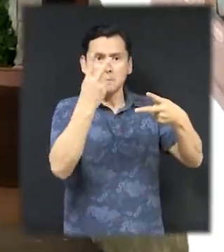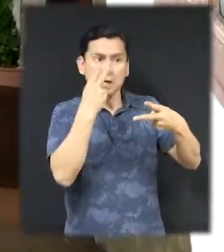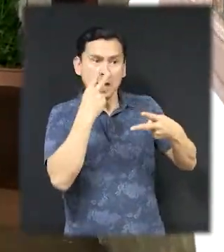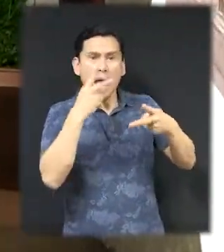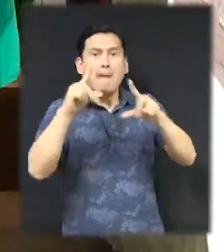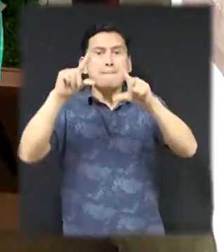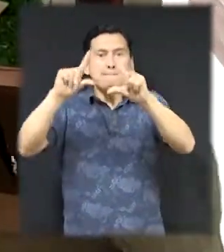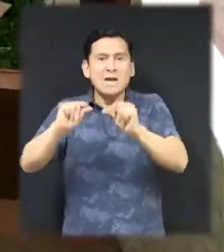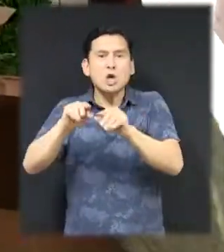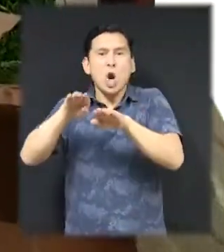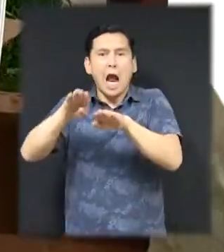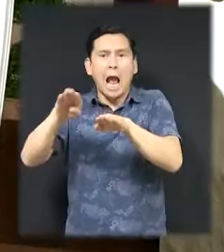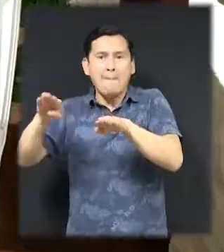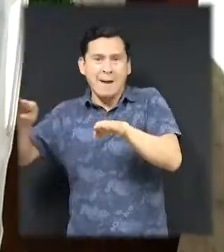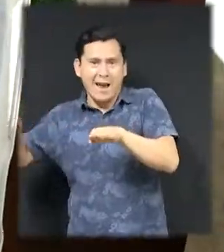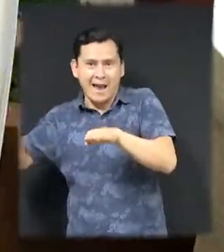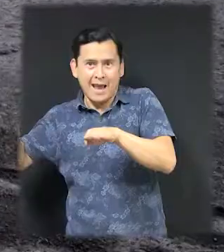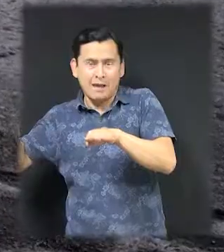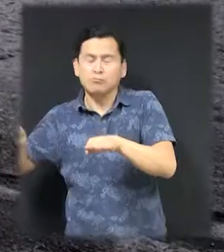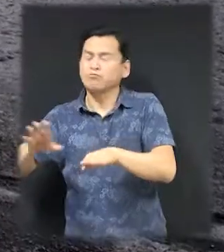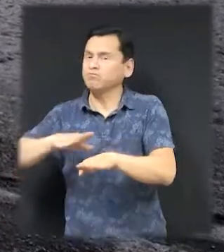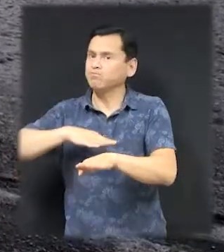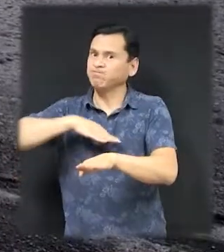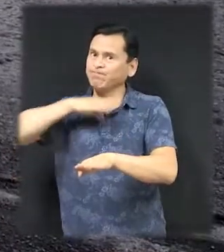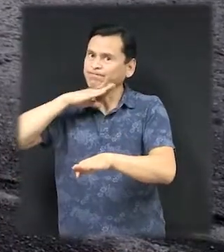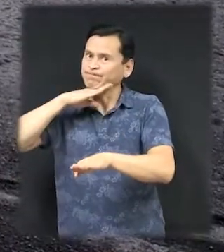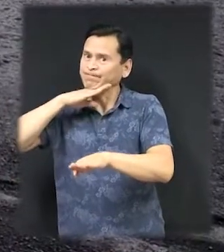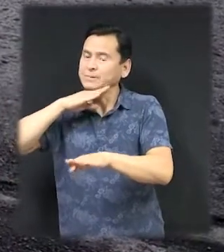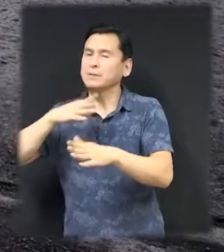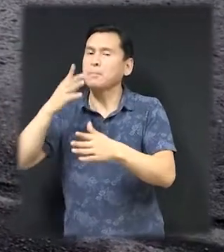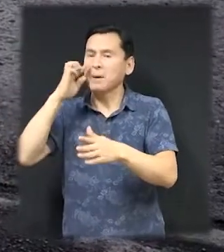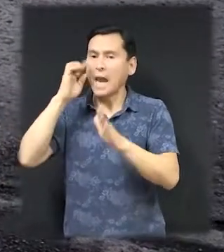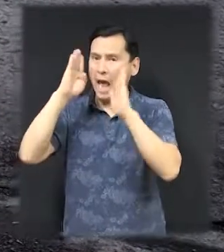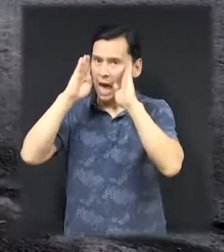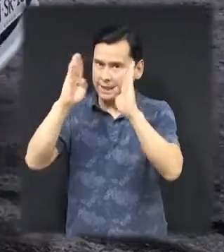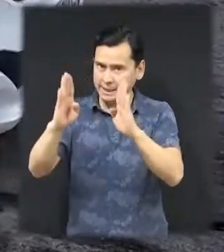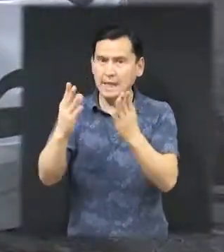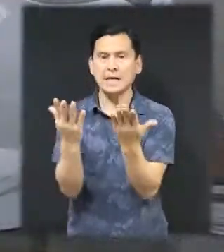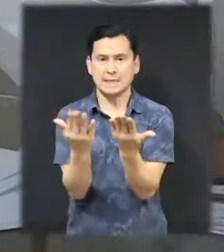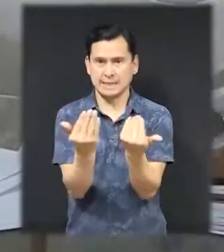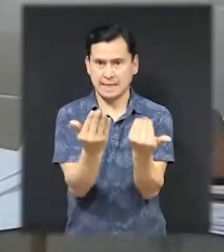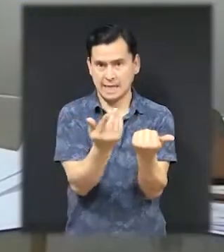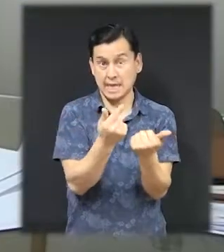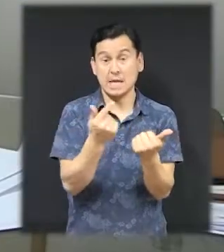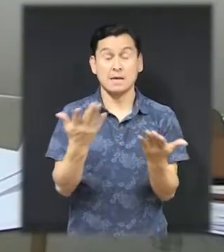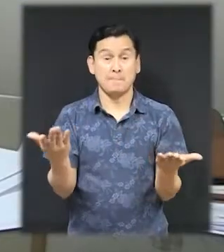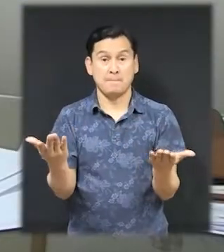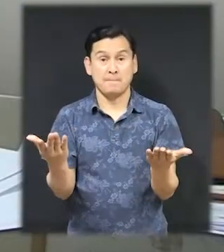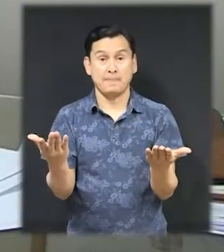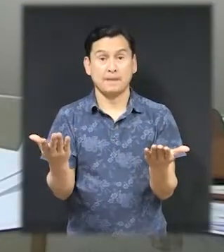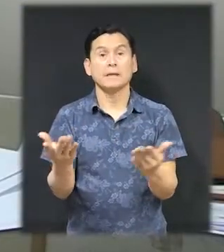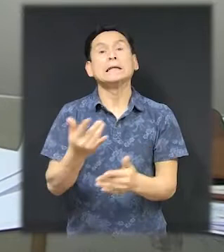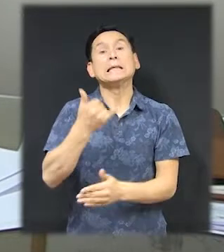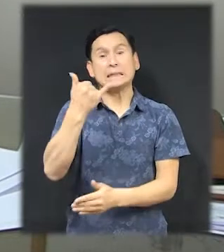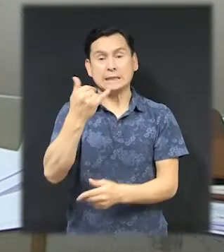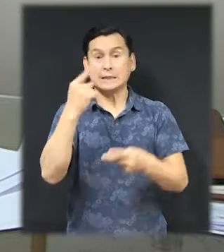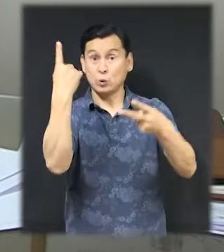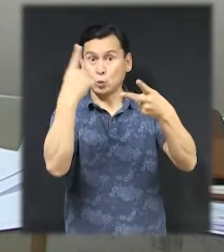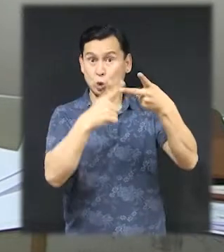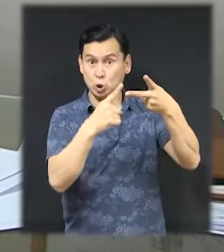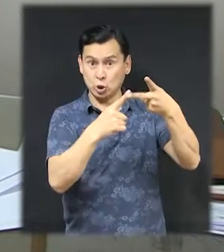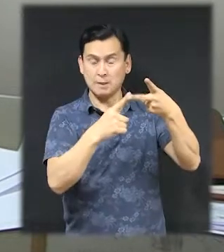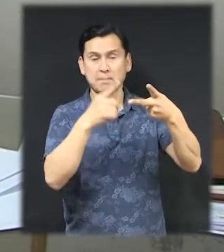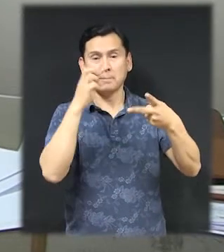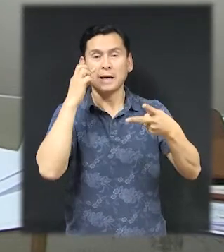día bastante necesitadas para poder atender los requerimientos que tenemos en pandemia, y también para efectos de